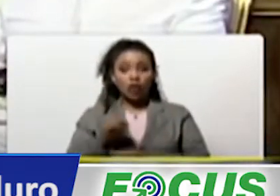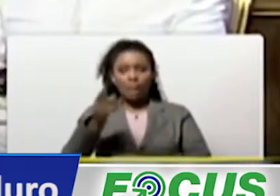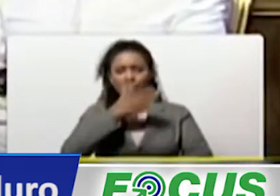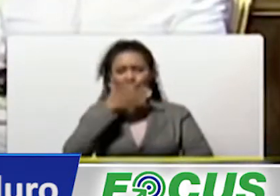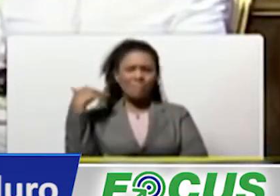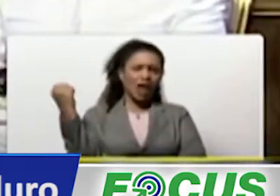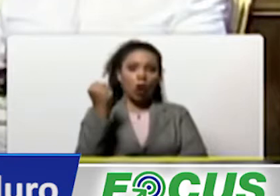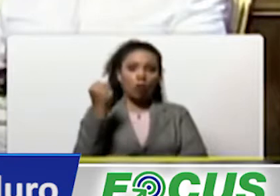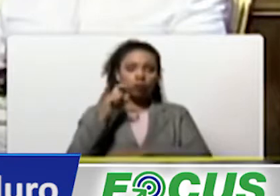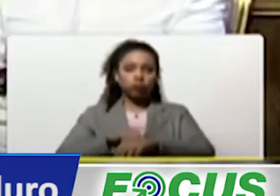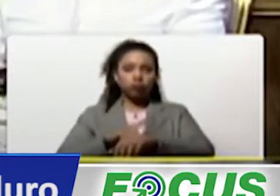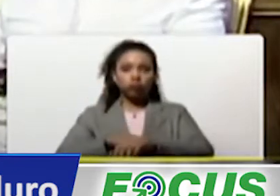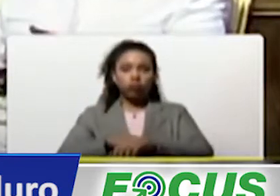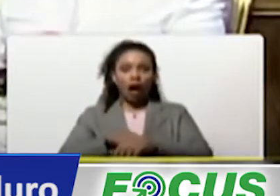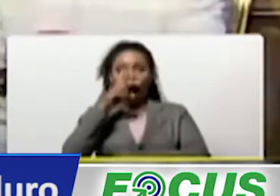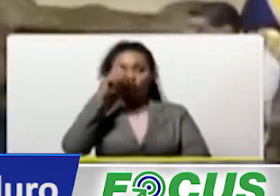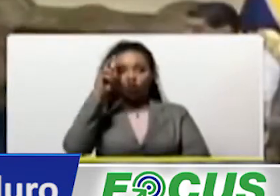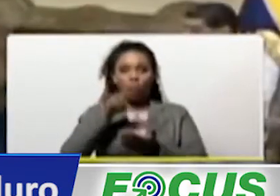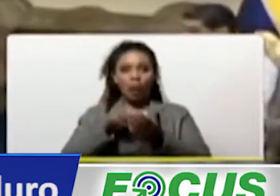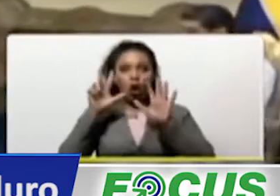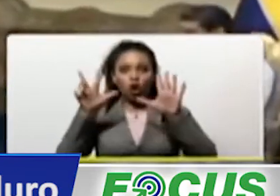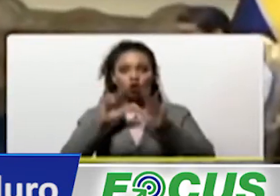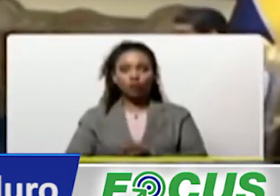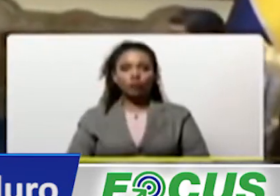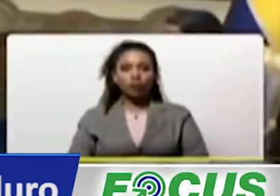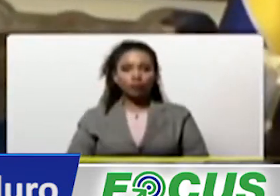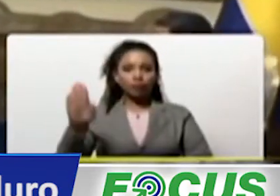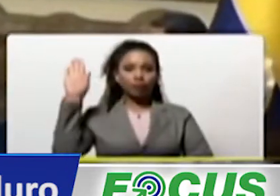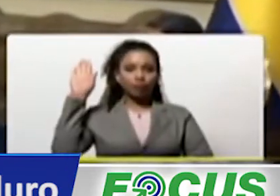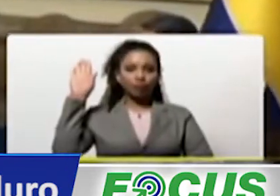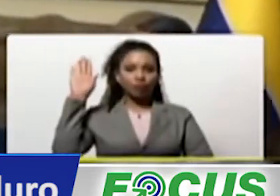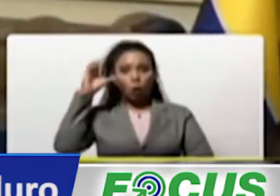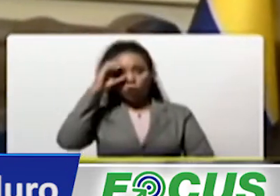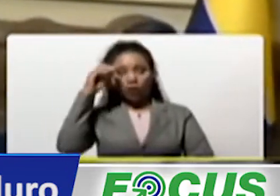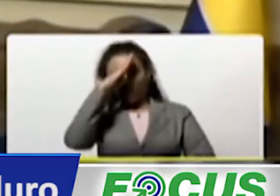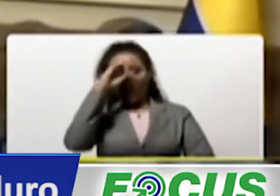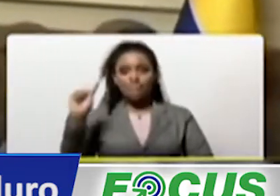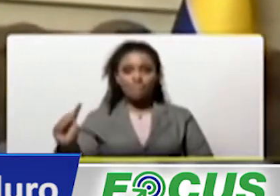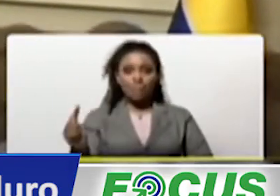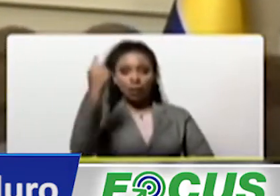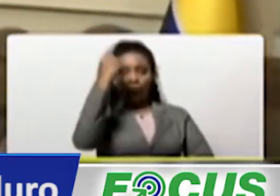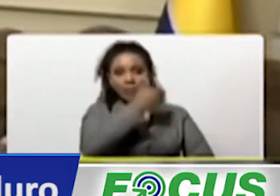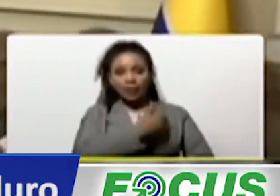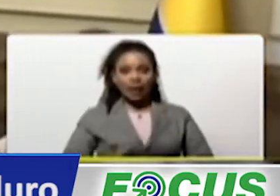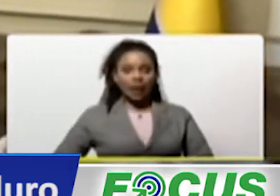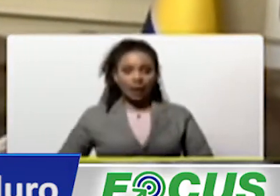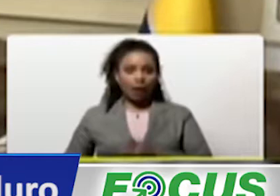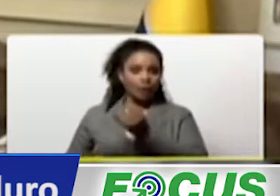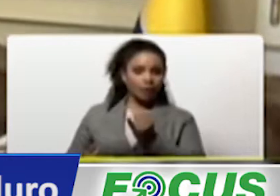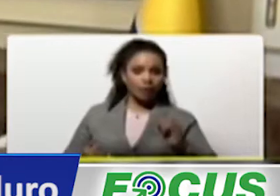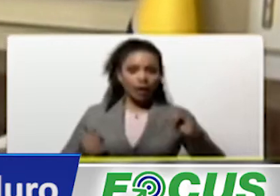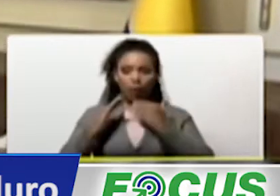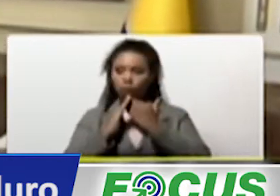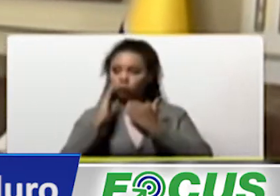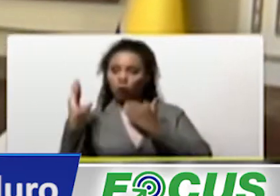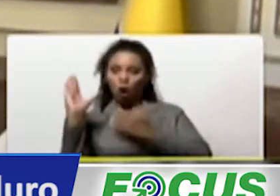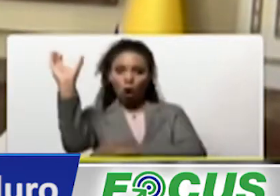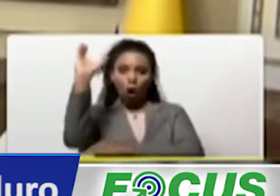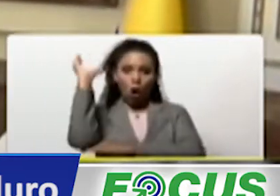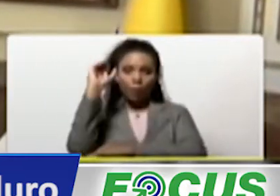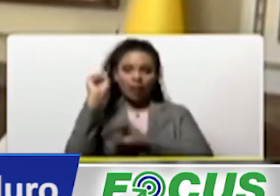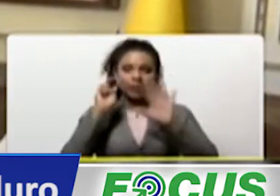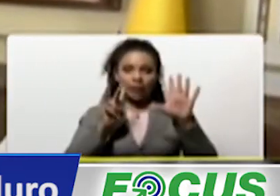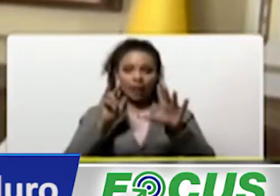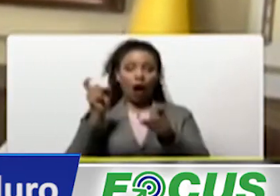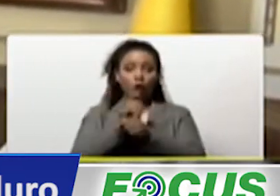mejor momento fue en el año 2008. Con la juramentación de Gustavo Petro como el primer presidente de izquierda del vecino país el pasado 7